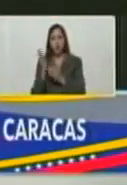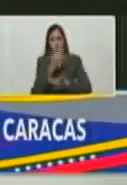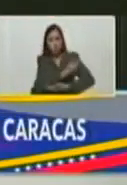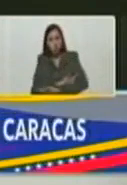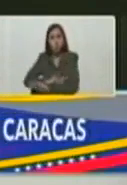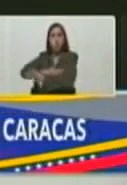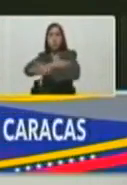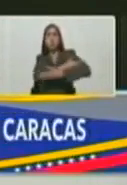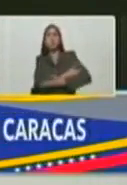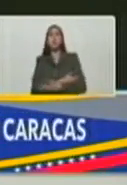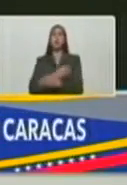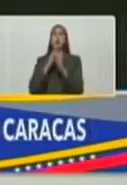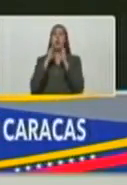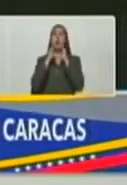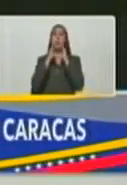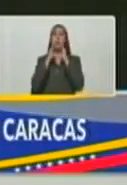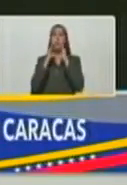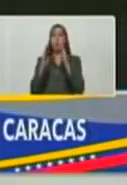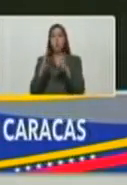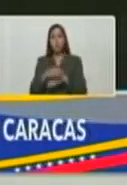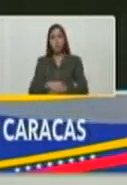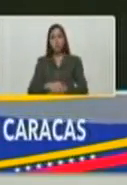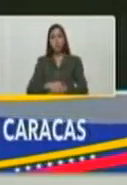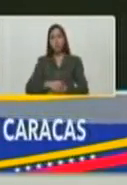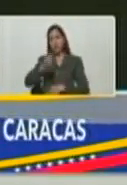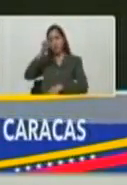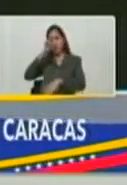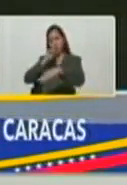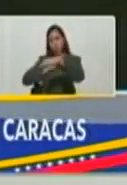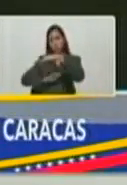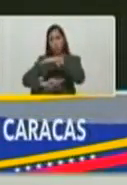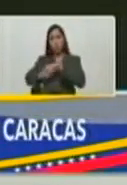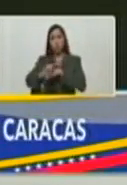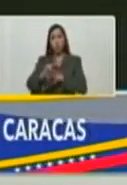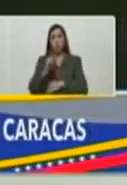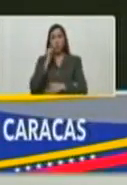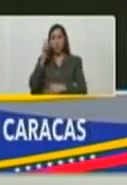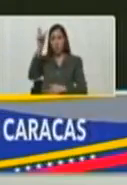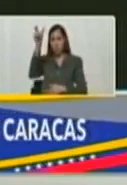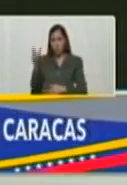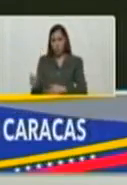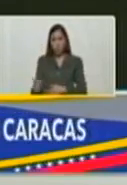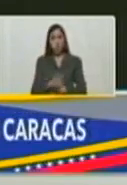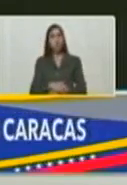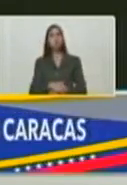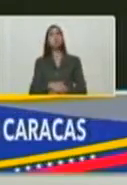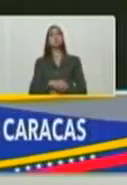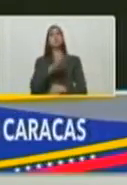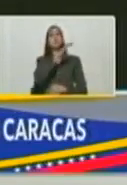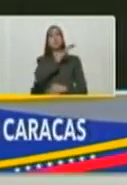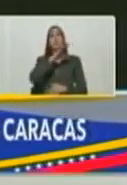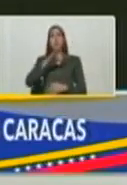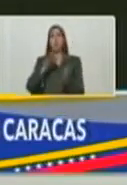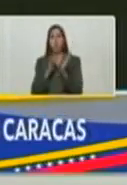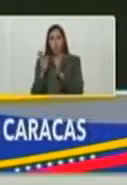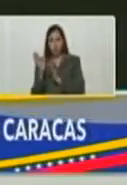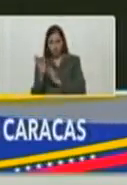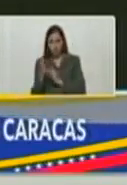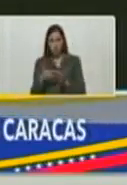las bendiciones de nuestro profeta. Oh Jesucristo, llega con